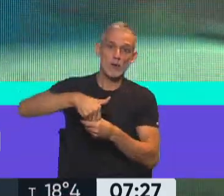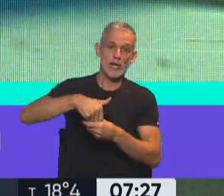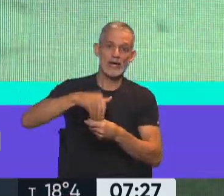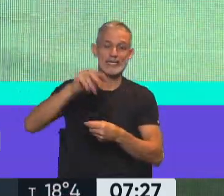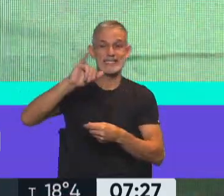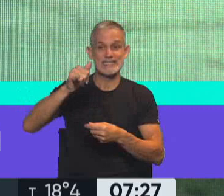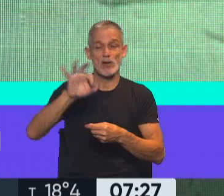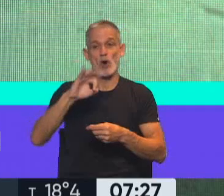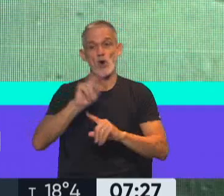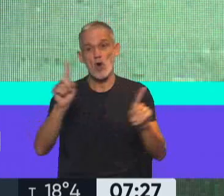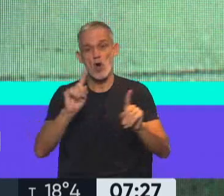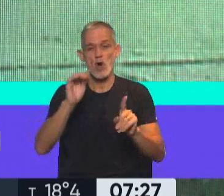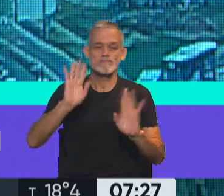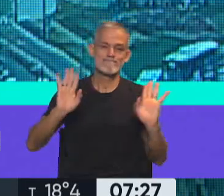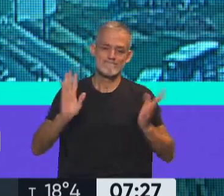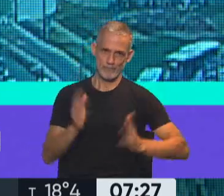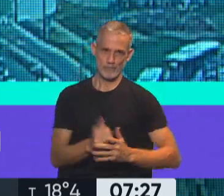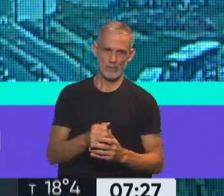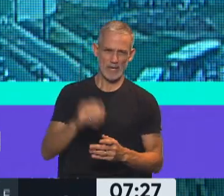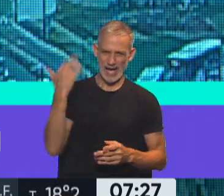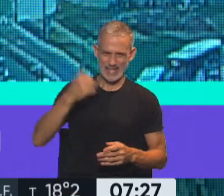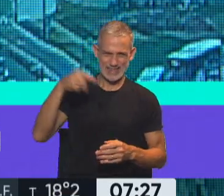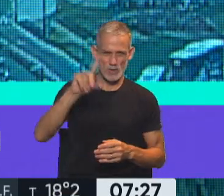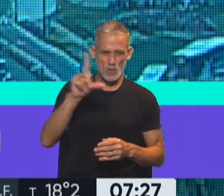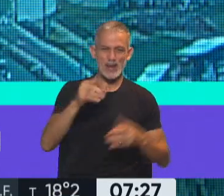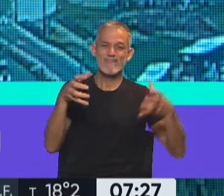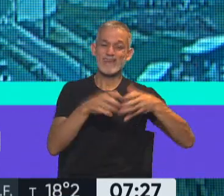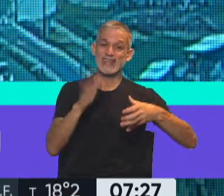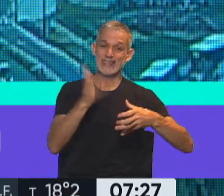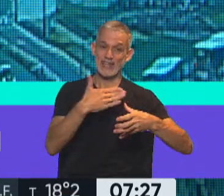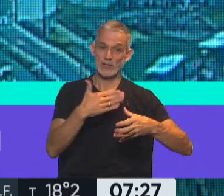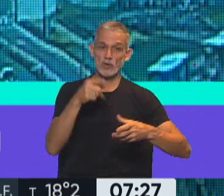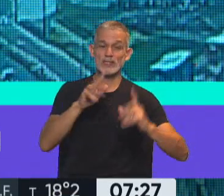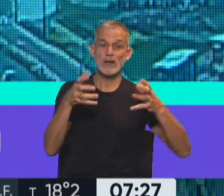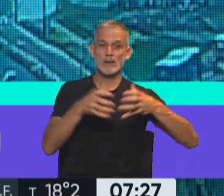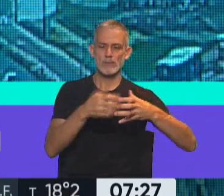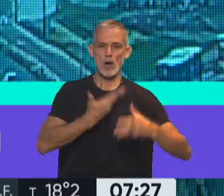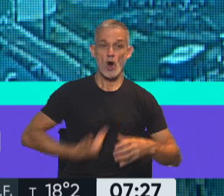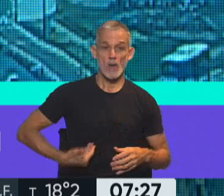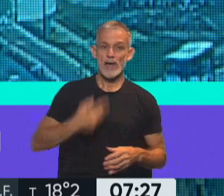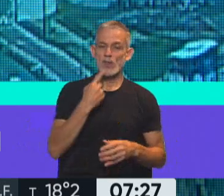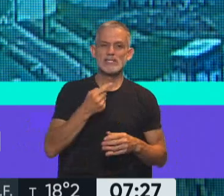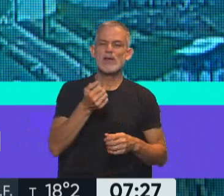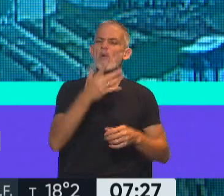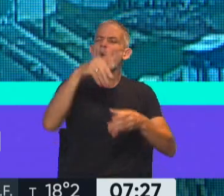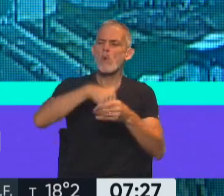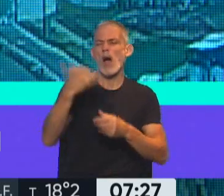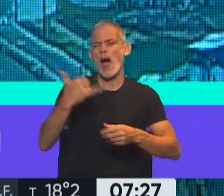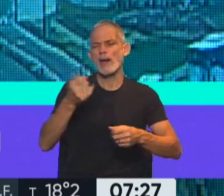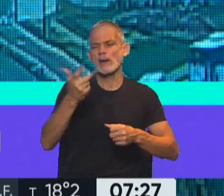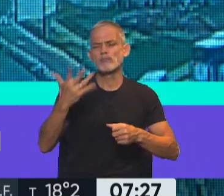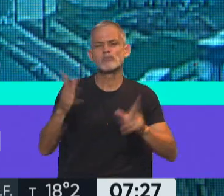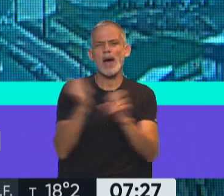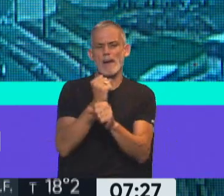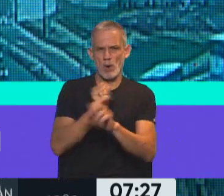no sé o no ya desde el principio de semana desde el frente de todos y desde el oficialismo se decía que los votos estaban para aprobar el